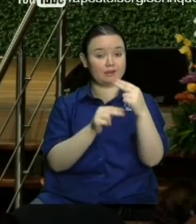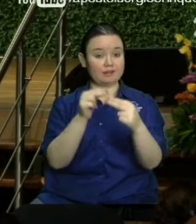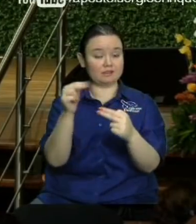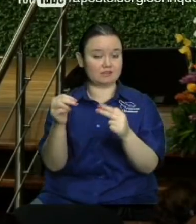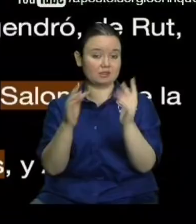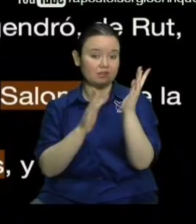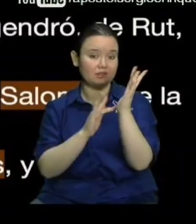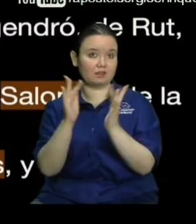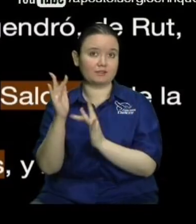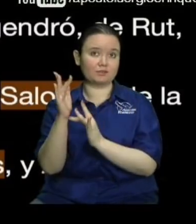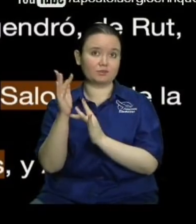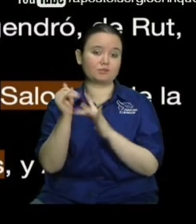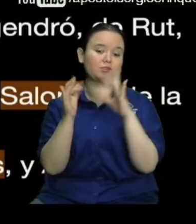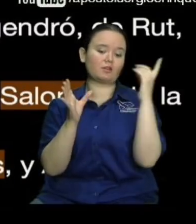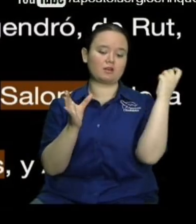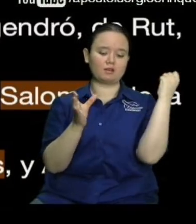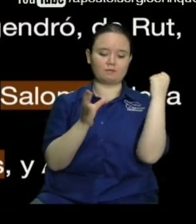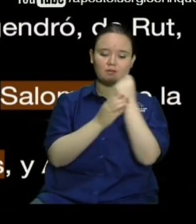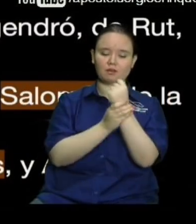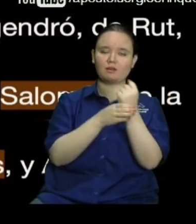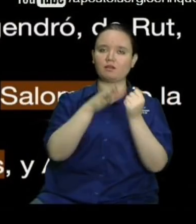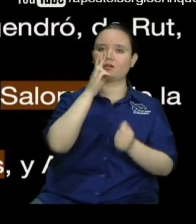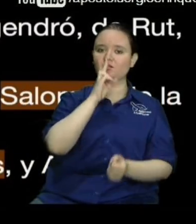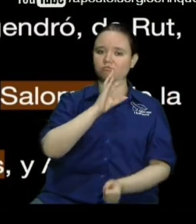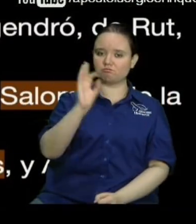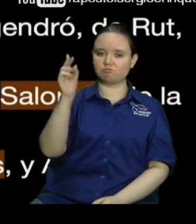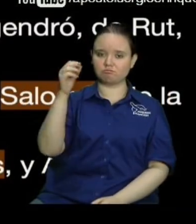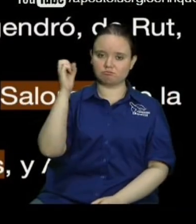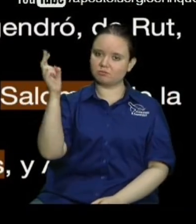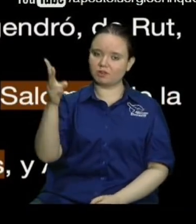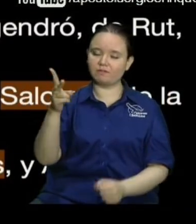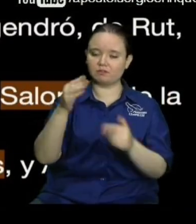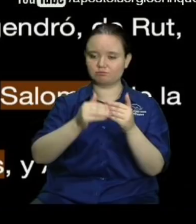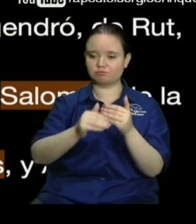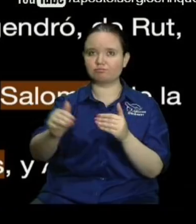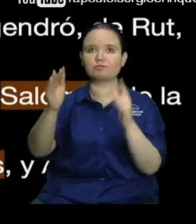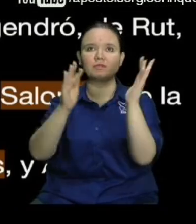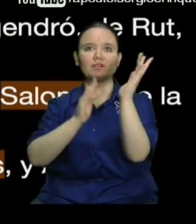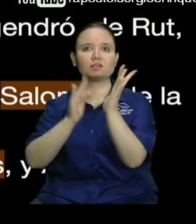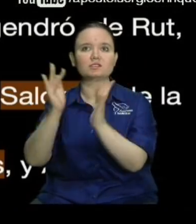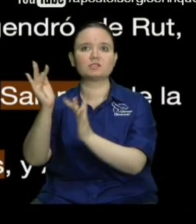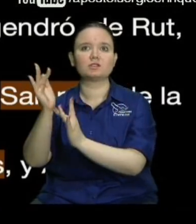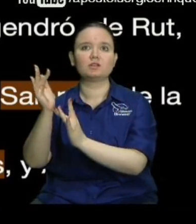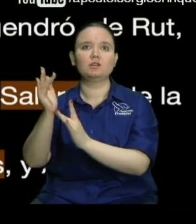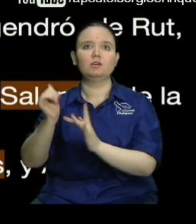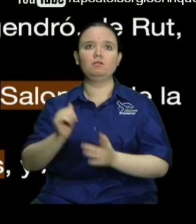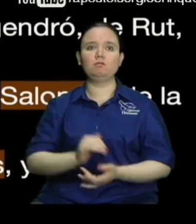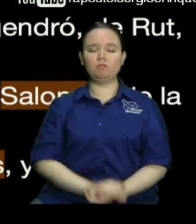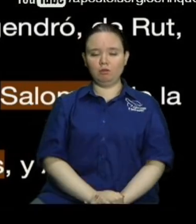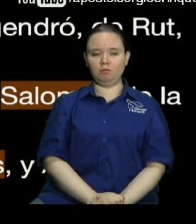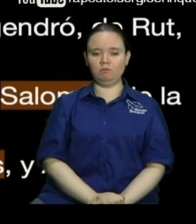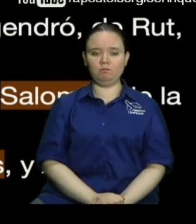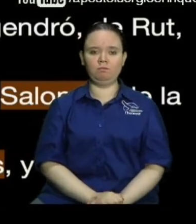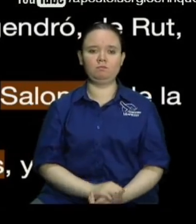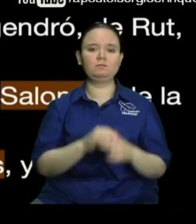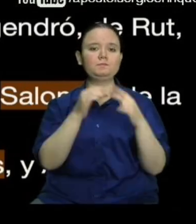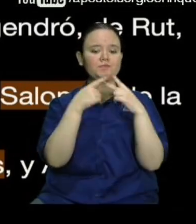David, hijo de Abraham. Abraham engendró, desde Abraham comienza, desde la 20 generación.